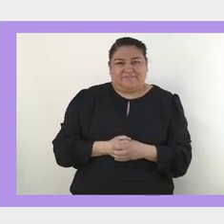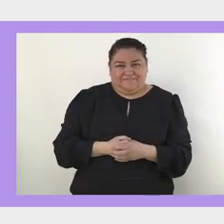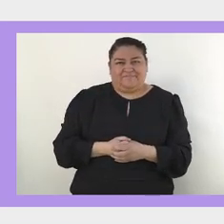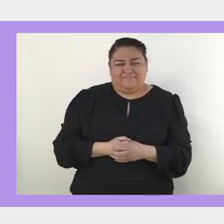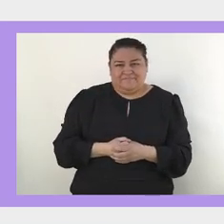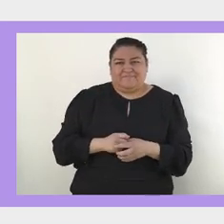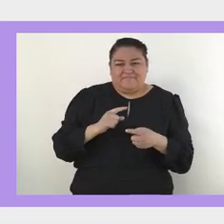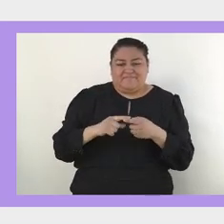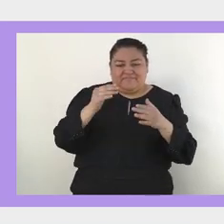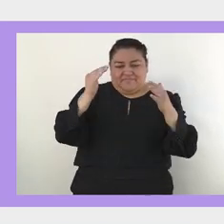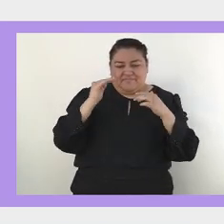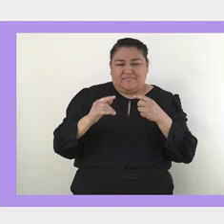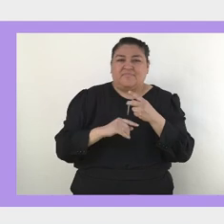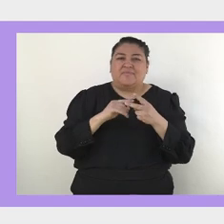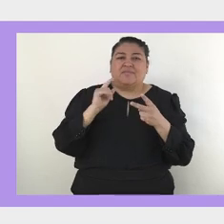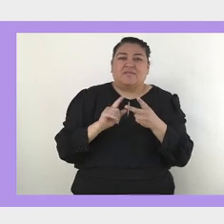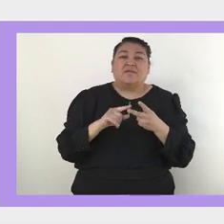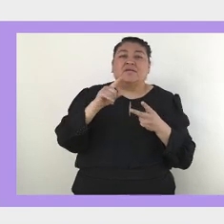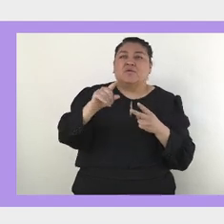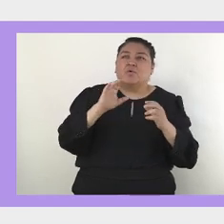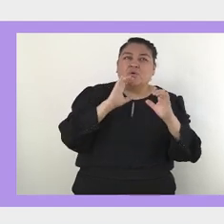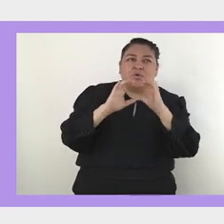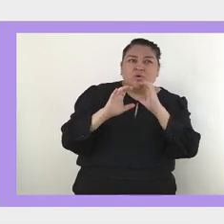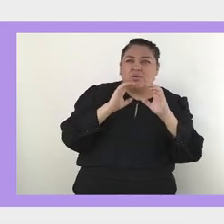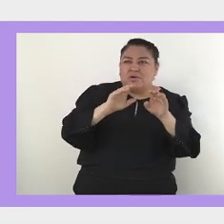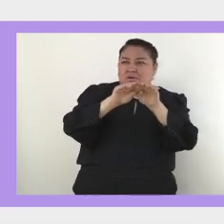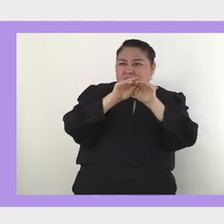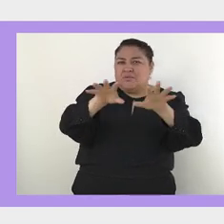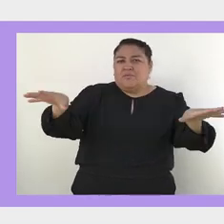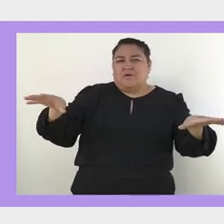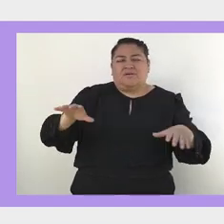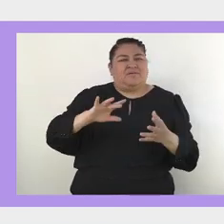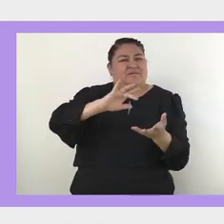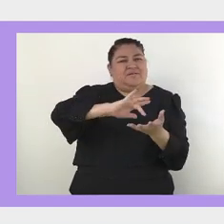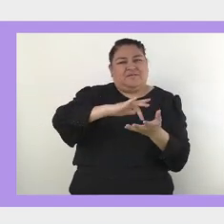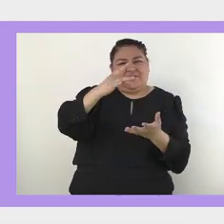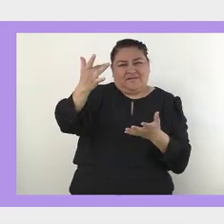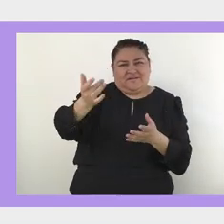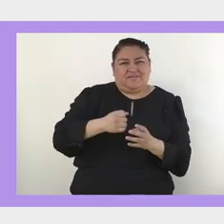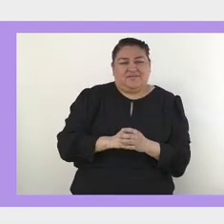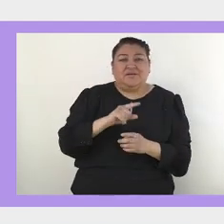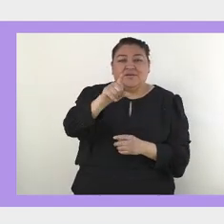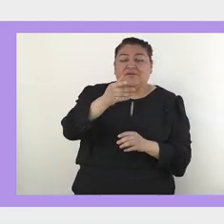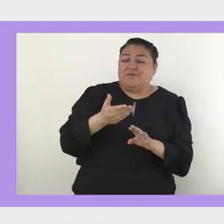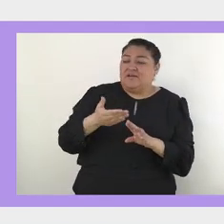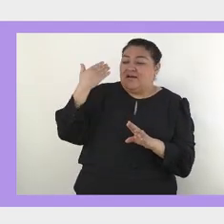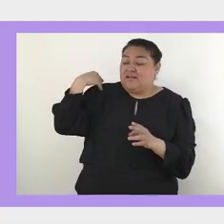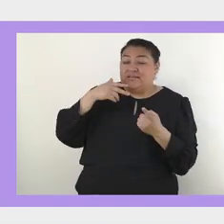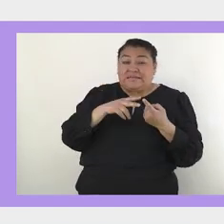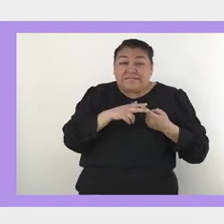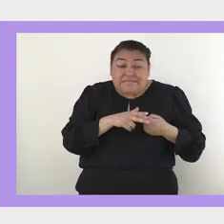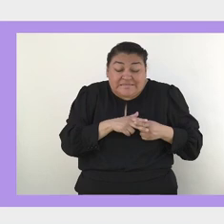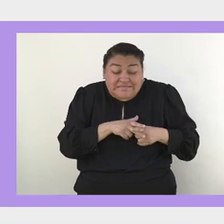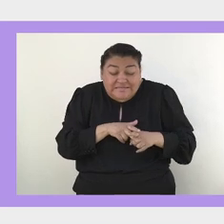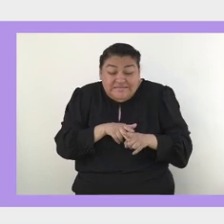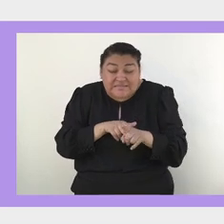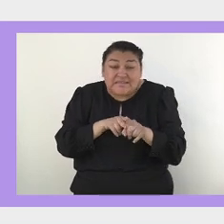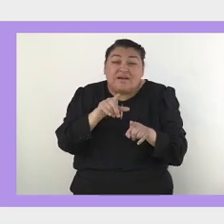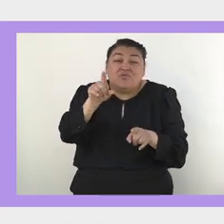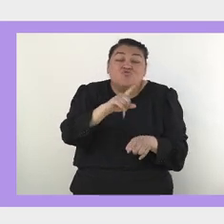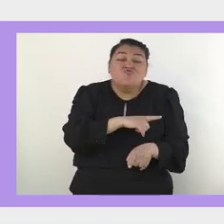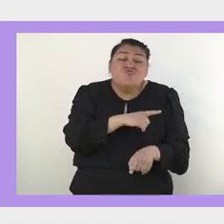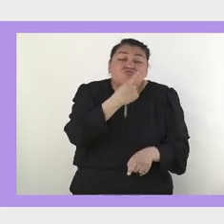en un medio de comunicación el que tú hayas empezado esto desde cero como lo comenté como lo dijo Fer creo que